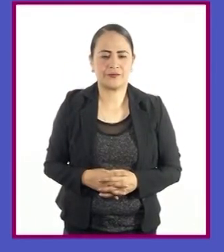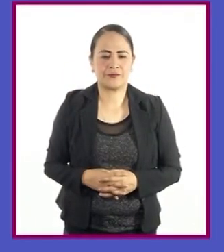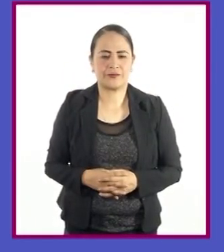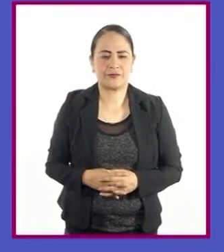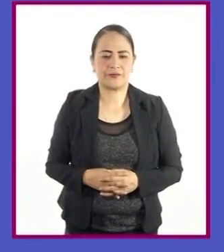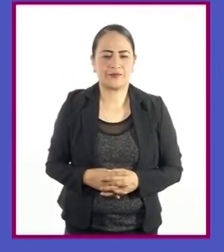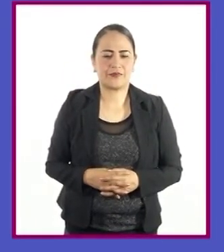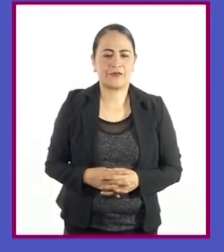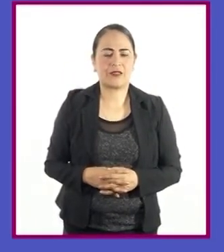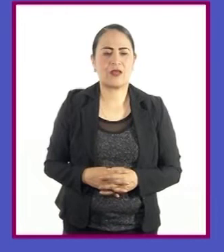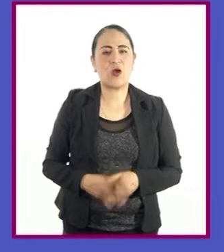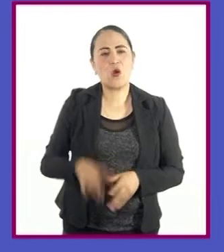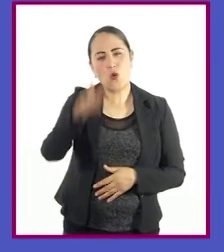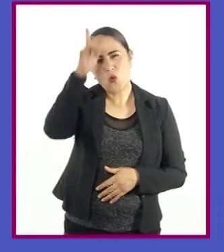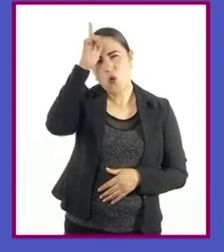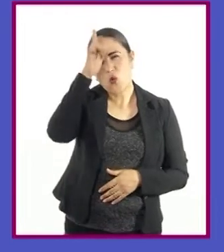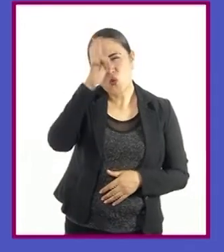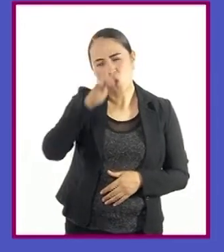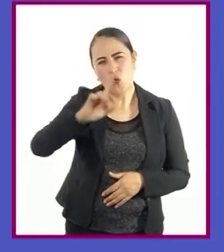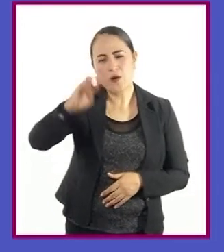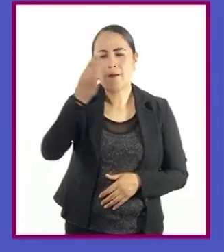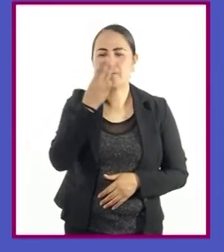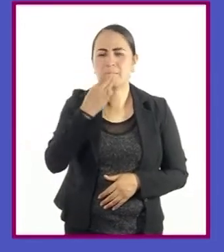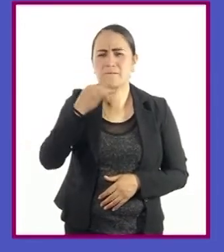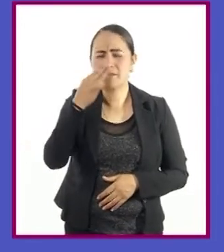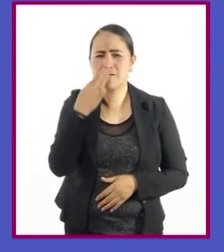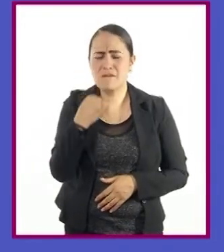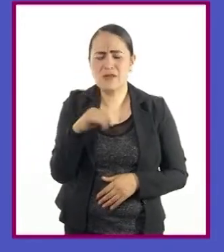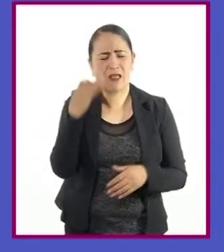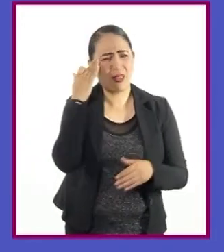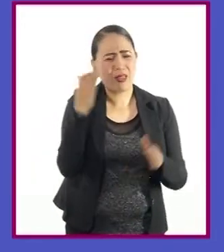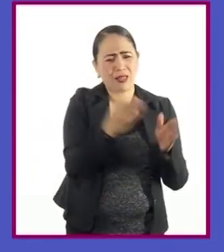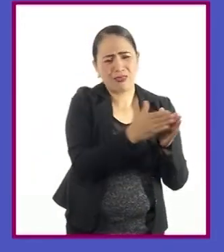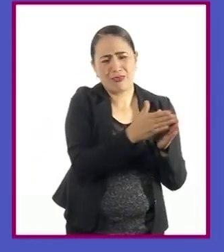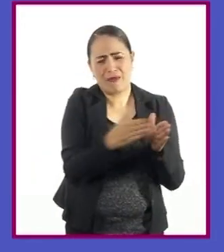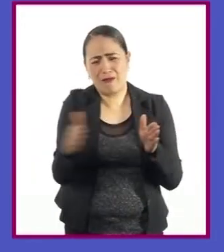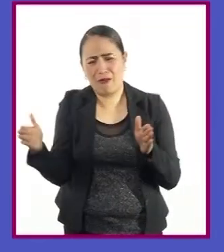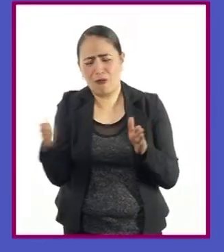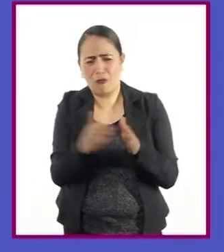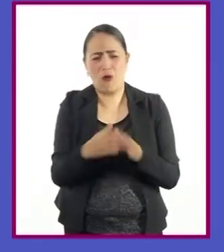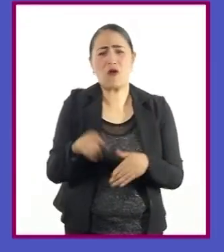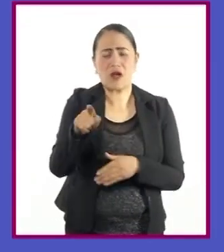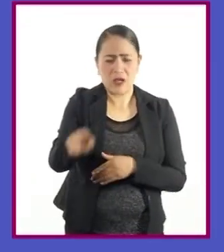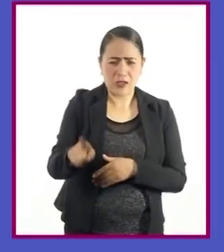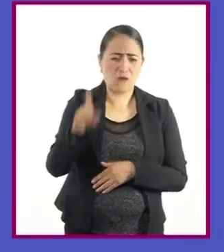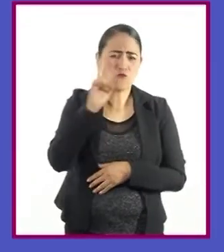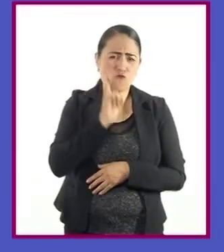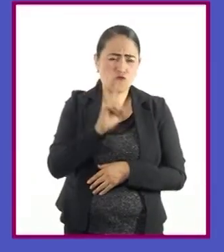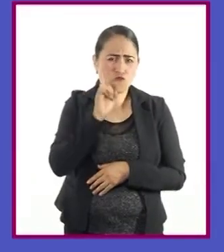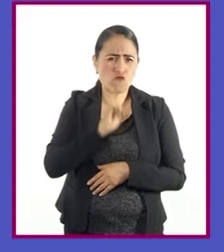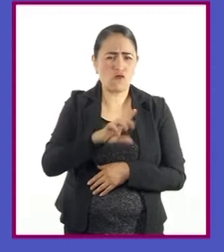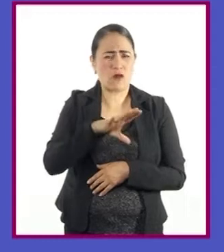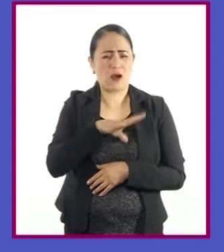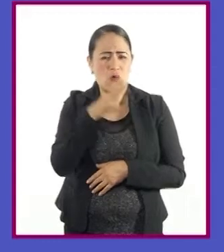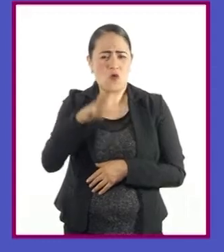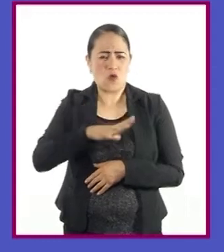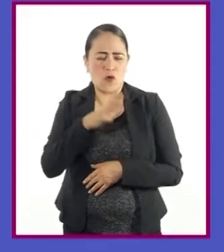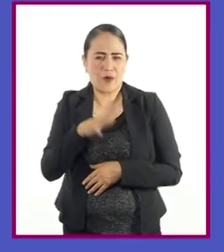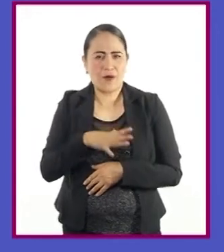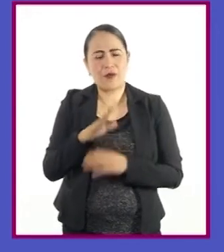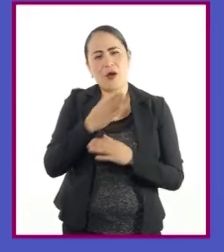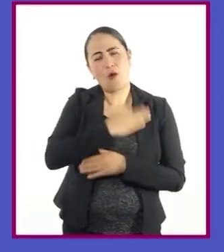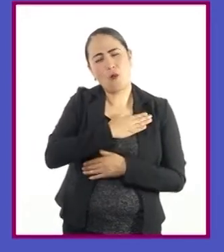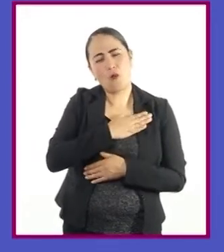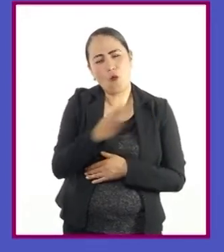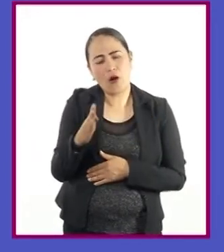Su luna de miel fue un largo escalofrío, rubia, angelical y tímida. El carácter duro de su